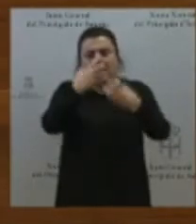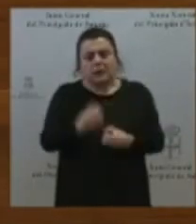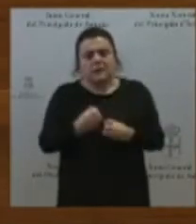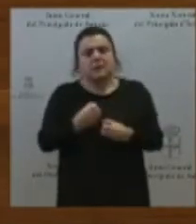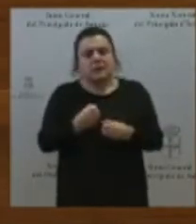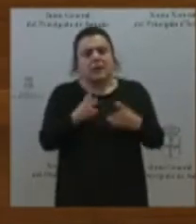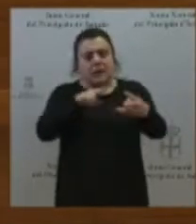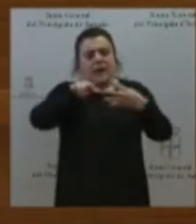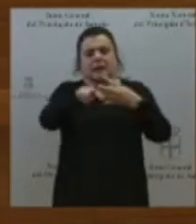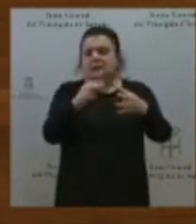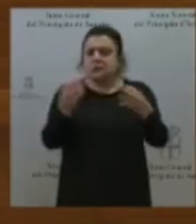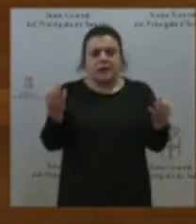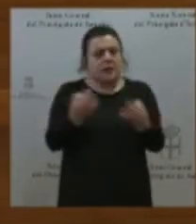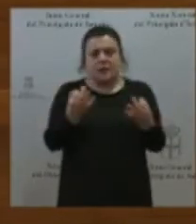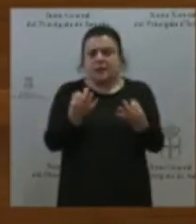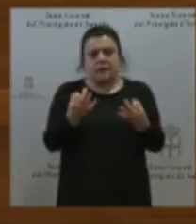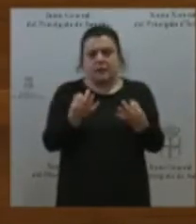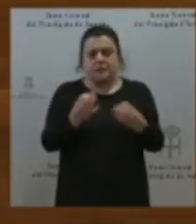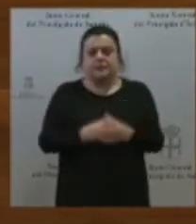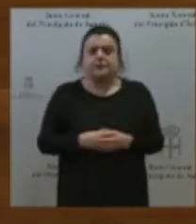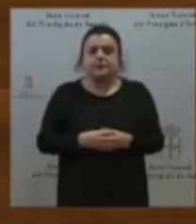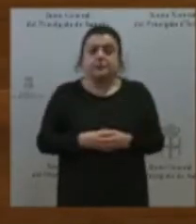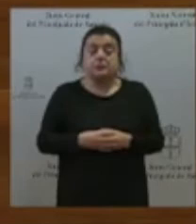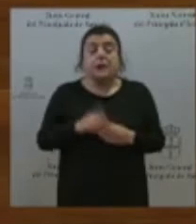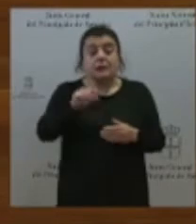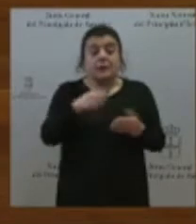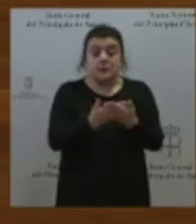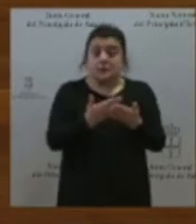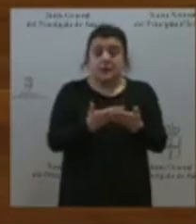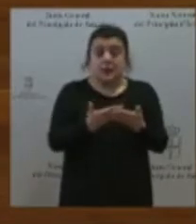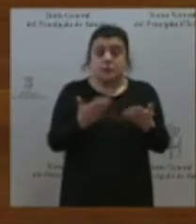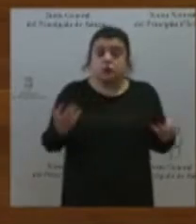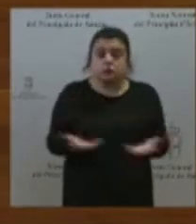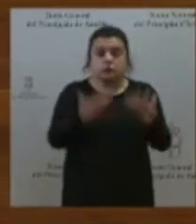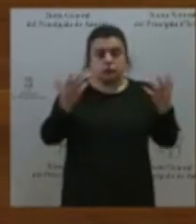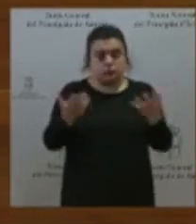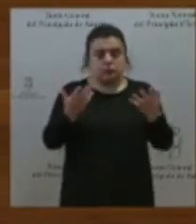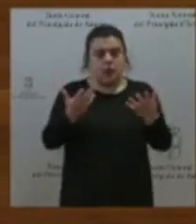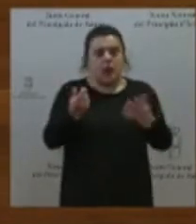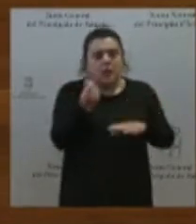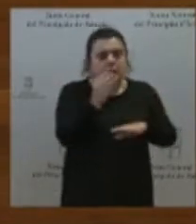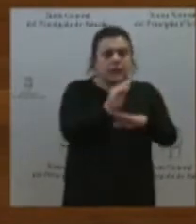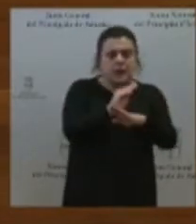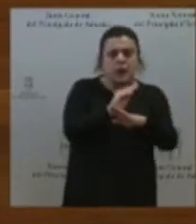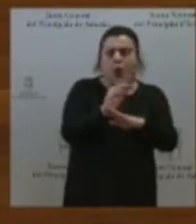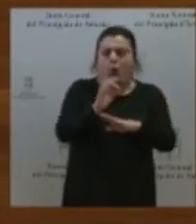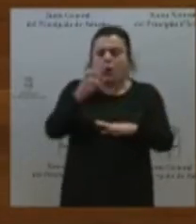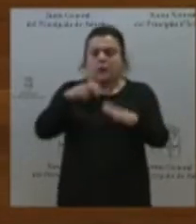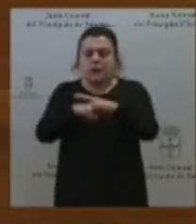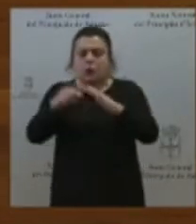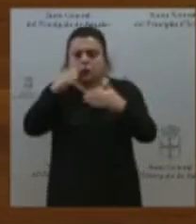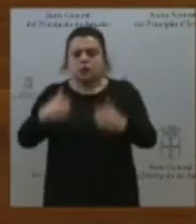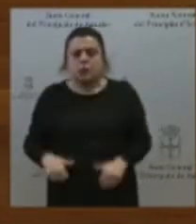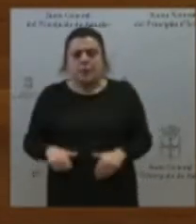les solicitamos que potencien por todos los medios presupuestarios y humanos a su alcance el papel de la Consejería de Ciencia, Innovación y Universidad como